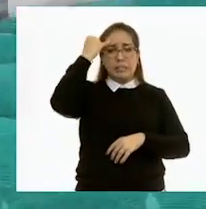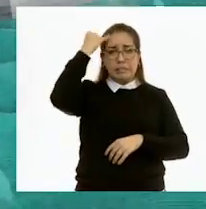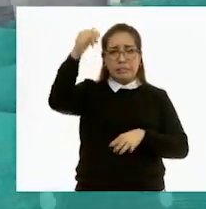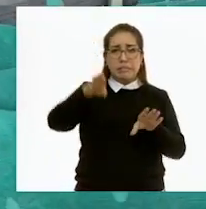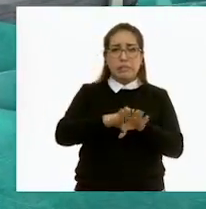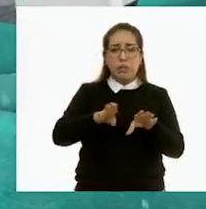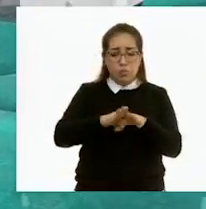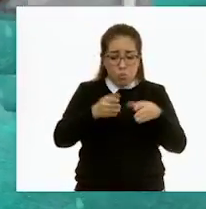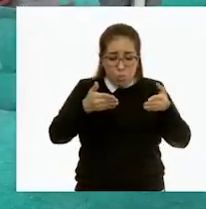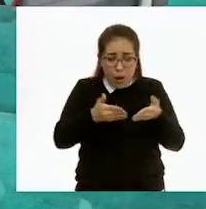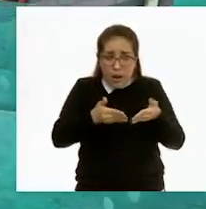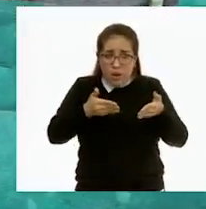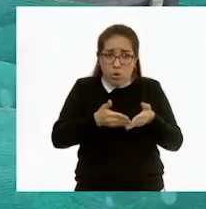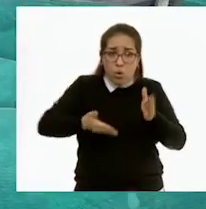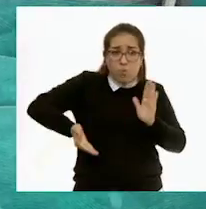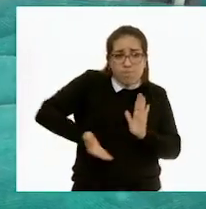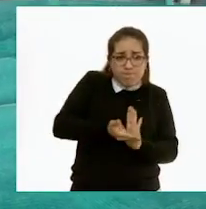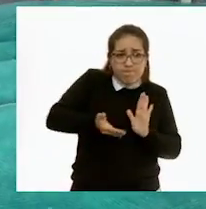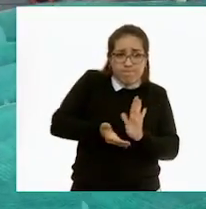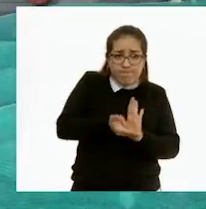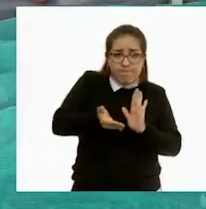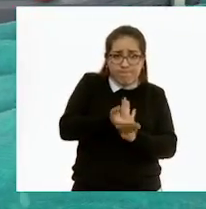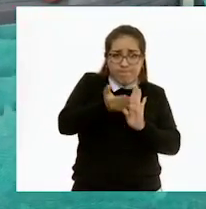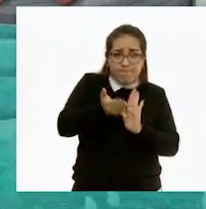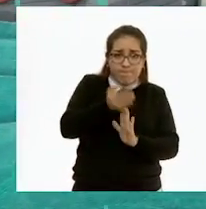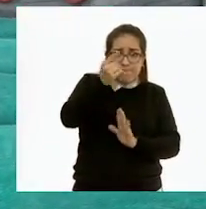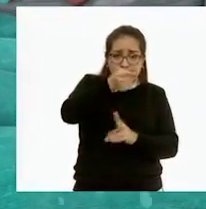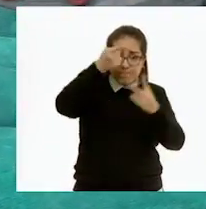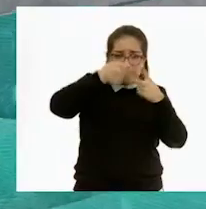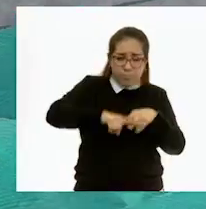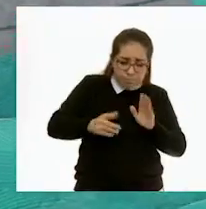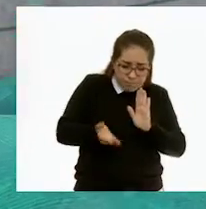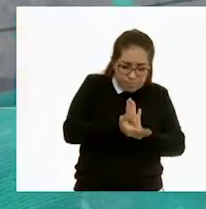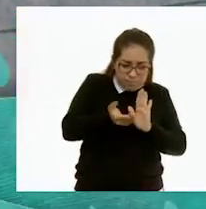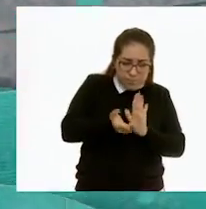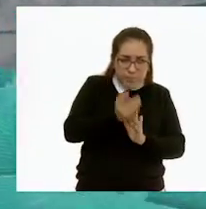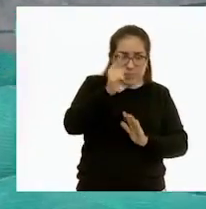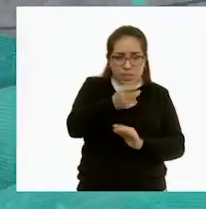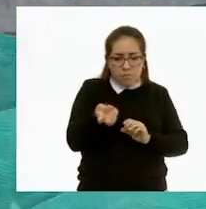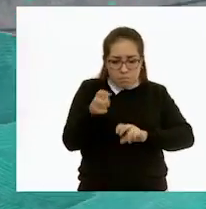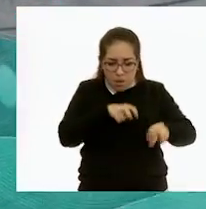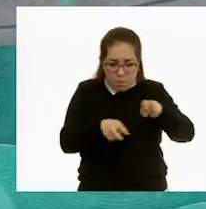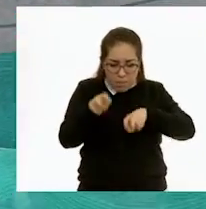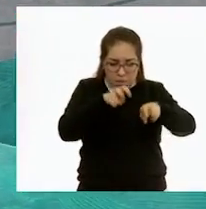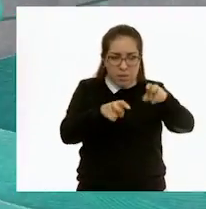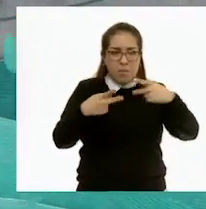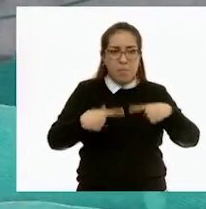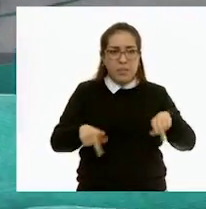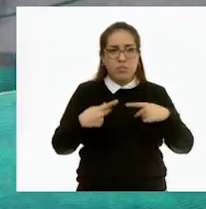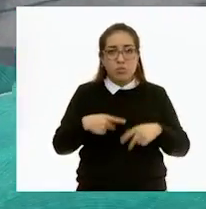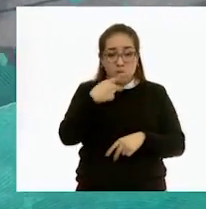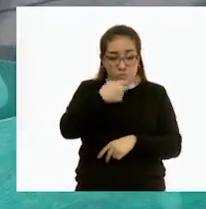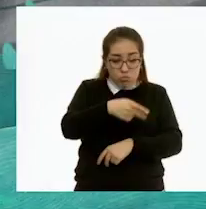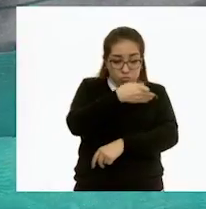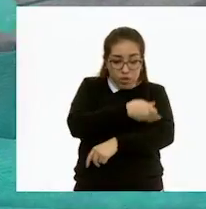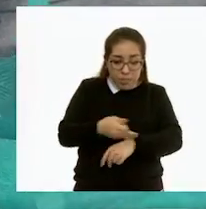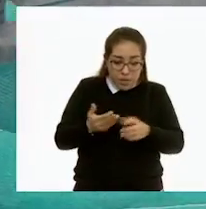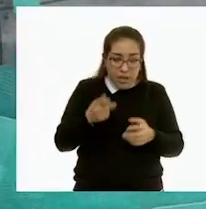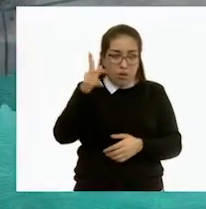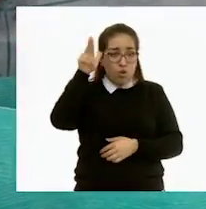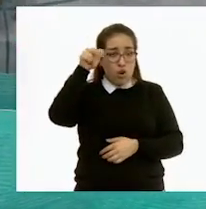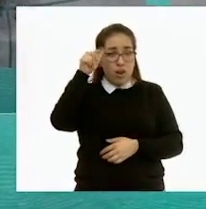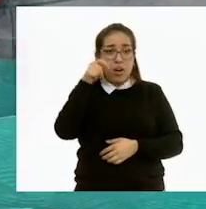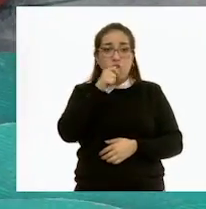kap, abakin wata nishe. Hayetzik I in tonkil in tzakamil anankoy. Tzikin an